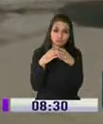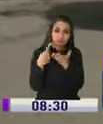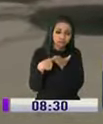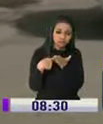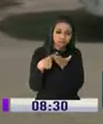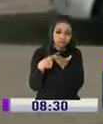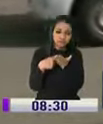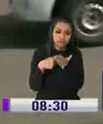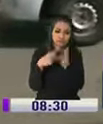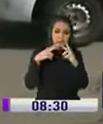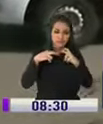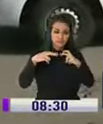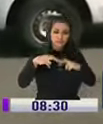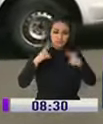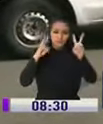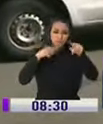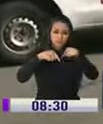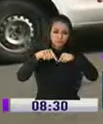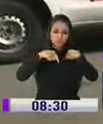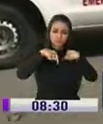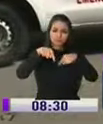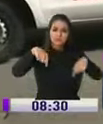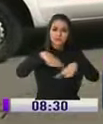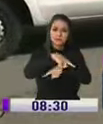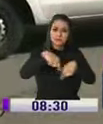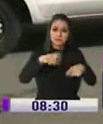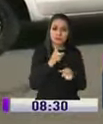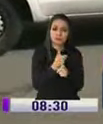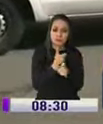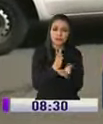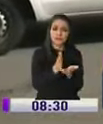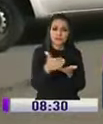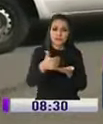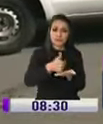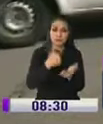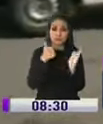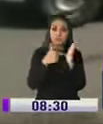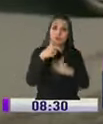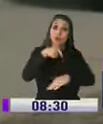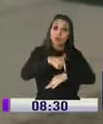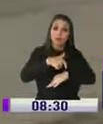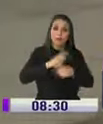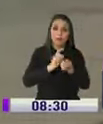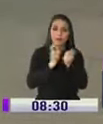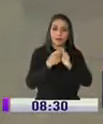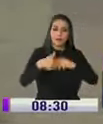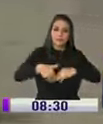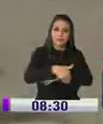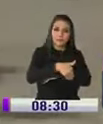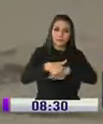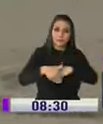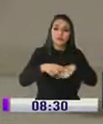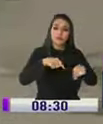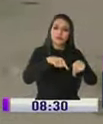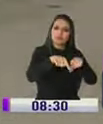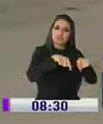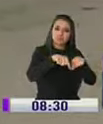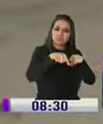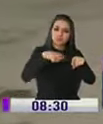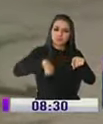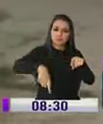estudios sobre movilidad, entonces va a haber acceso en horas determinadas a contraflujo, lo cual va a permitir